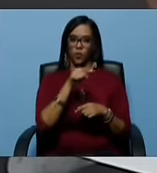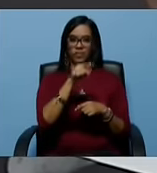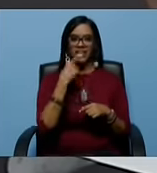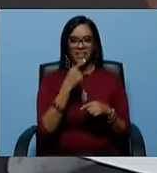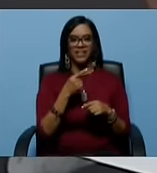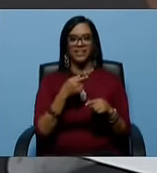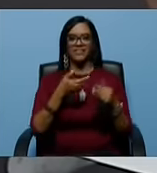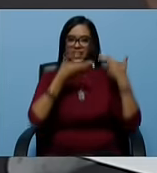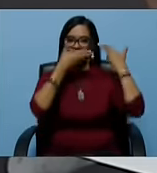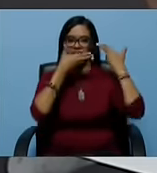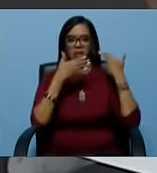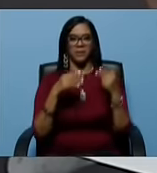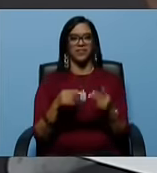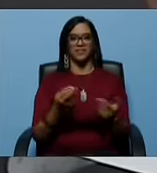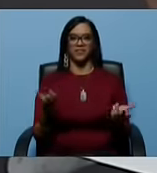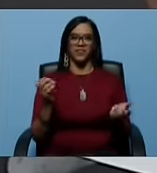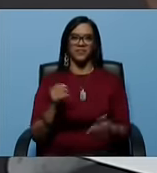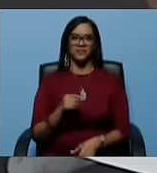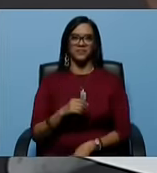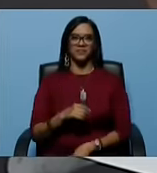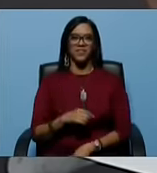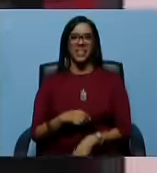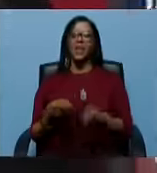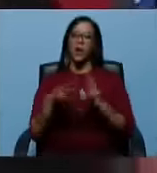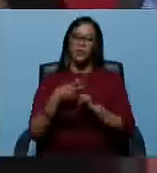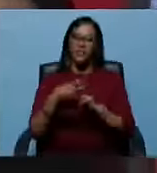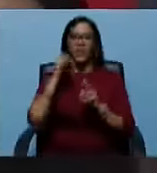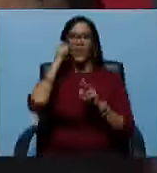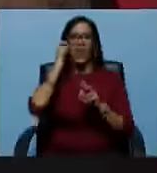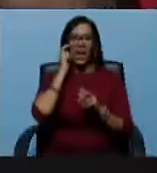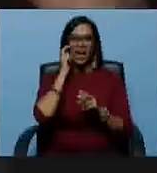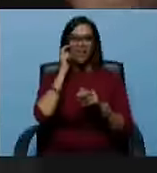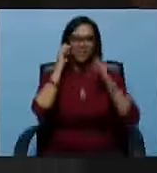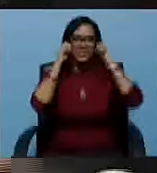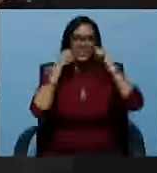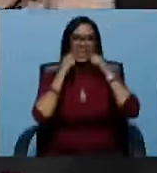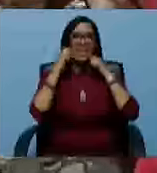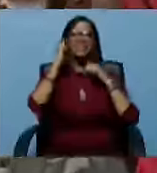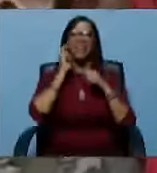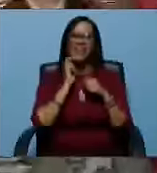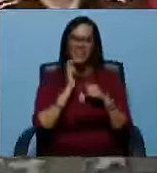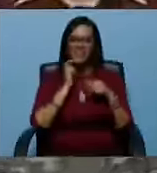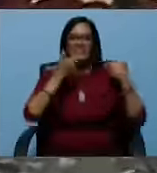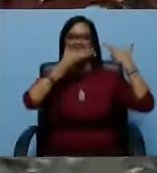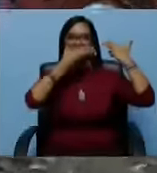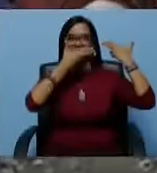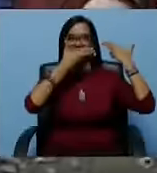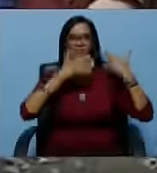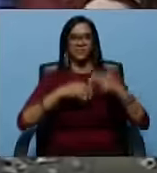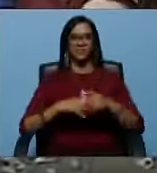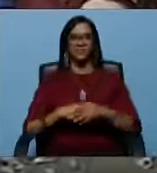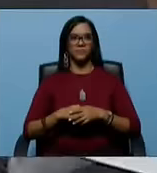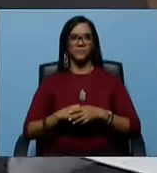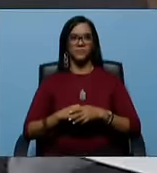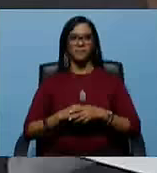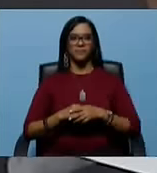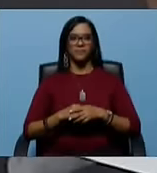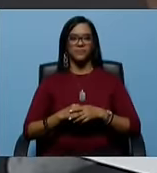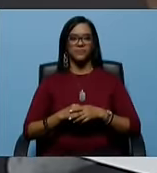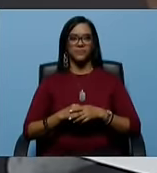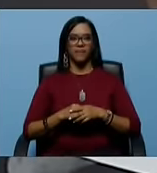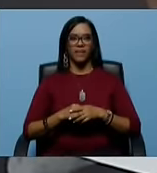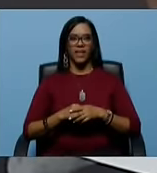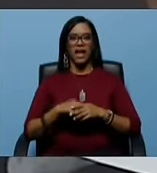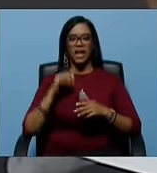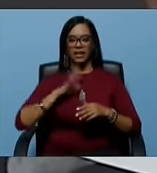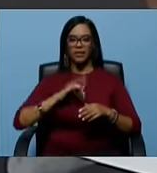terrorista. No me salió. Numeral. Sayona fascista terrorista. Muy bien. Aquí están